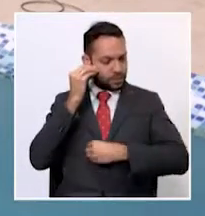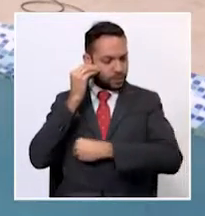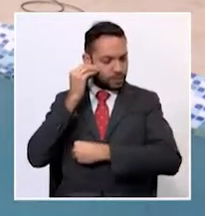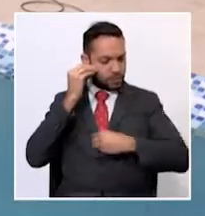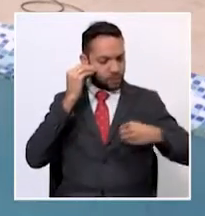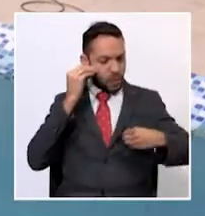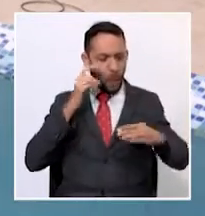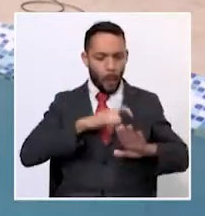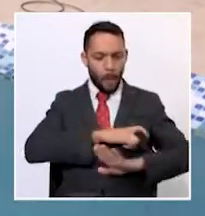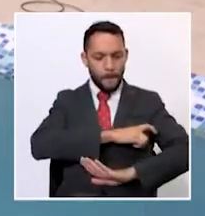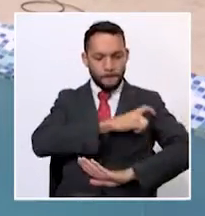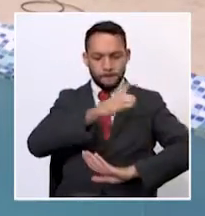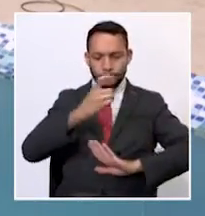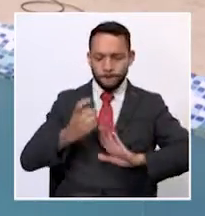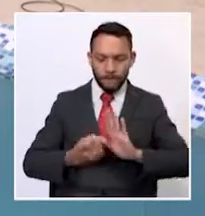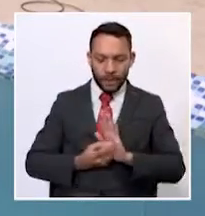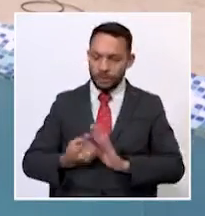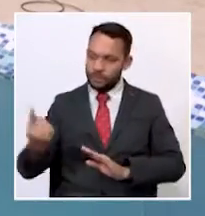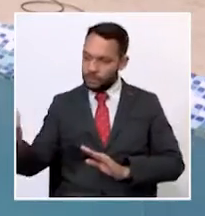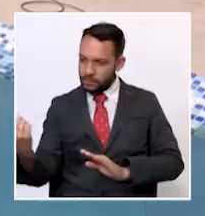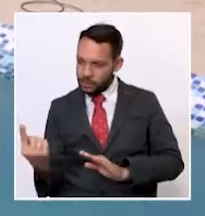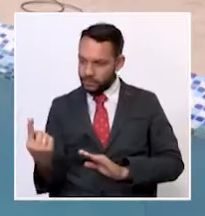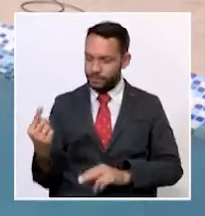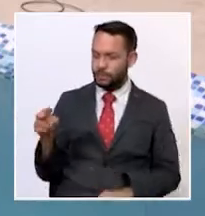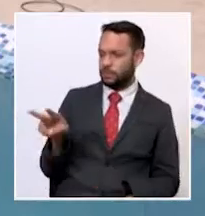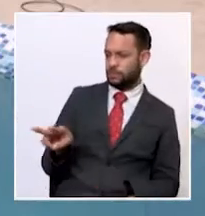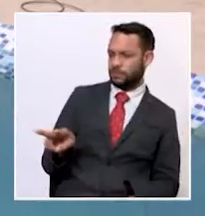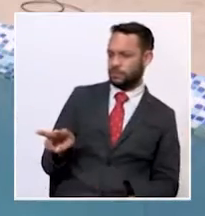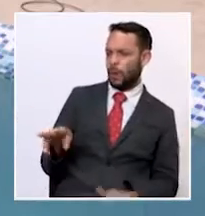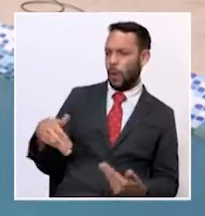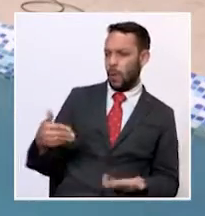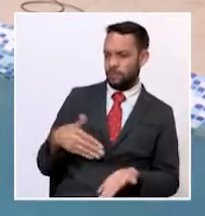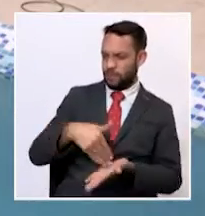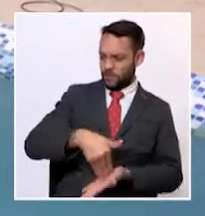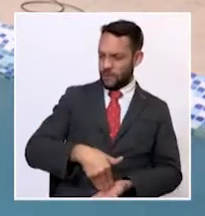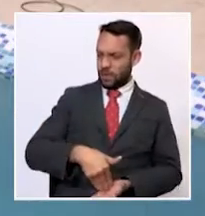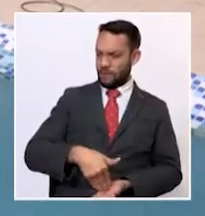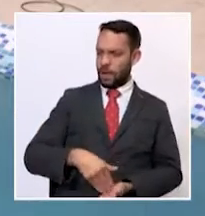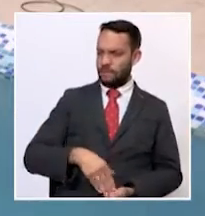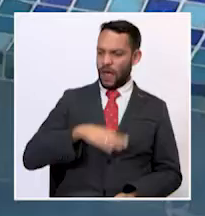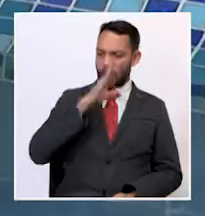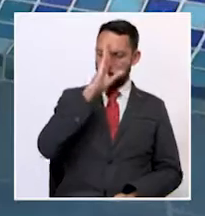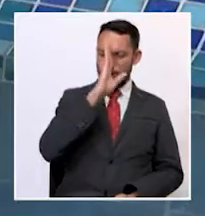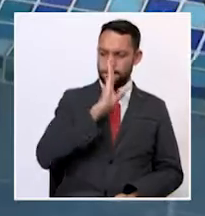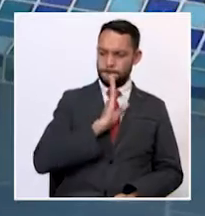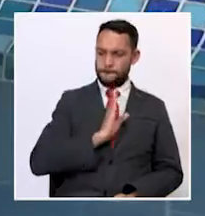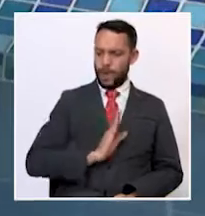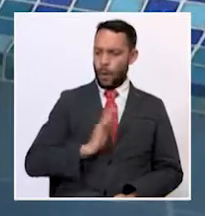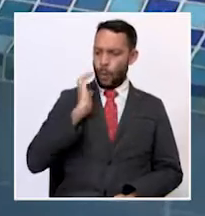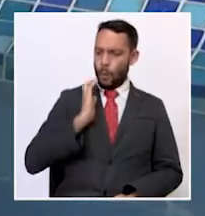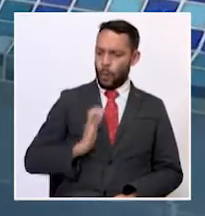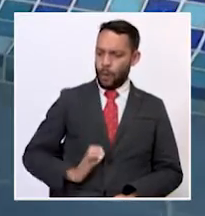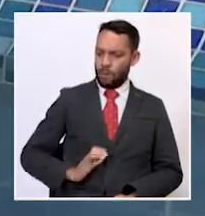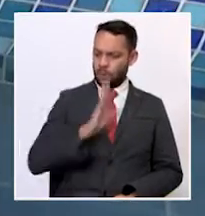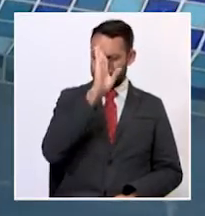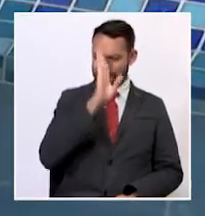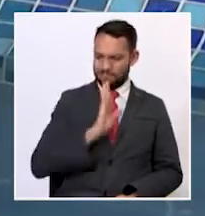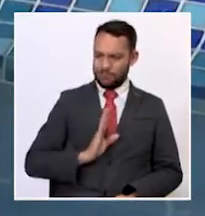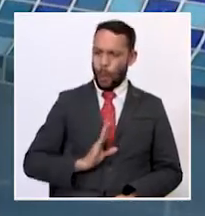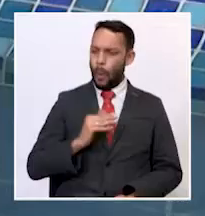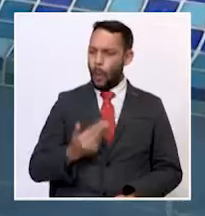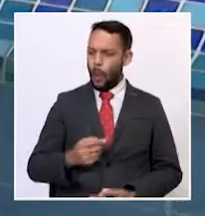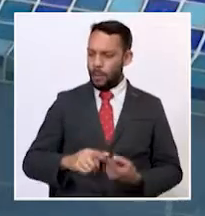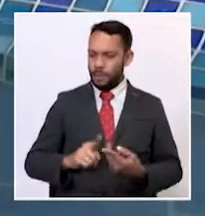paciente cuando llega al consultorio, evaluamos postura, evaluamos toda la parte articular, la parte muscular. Algo